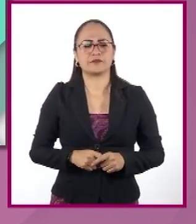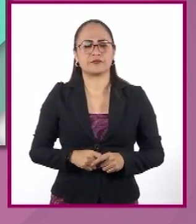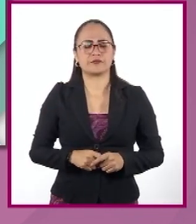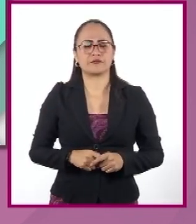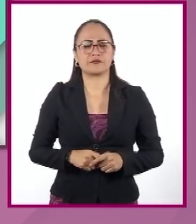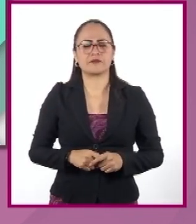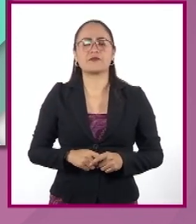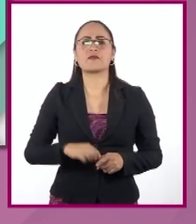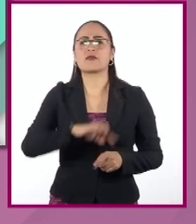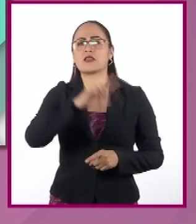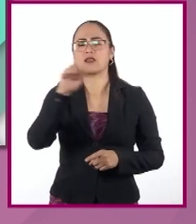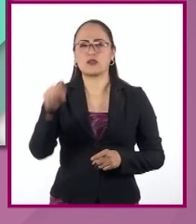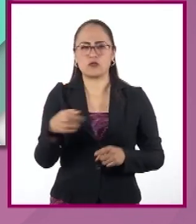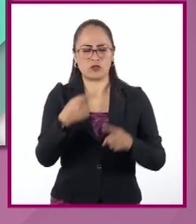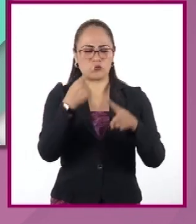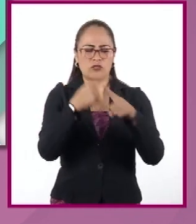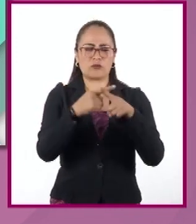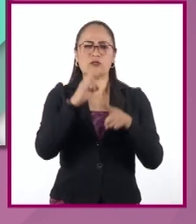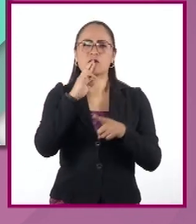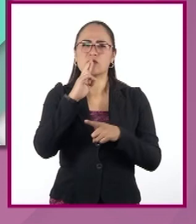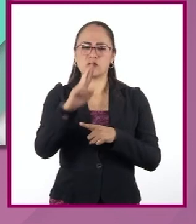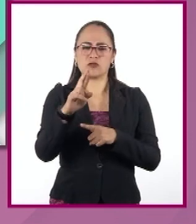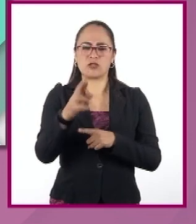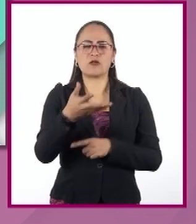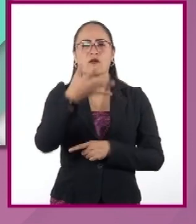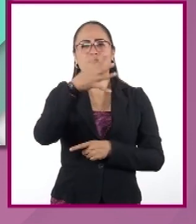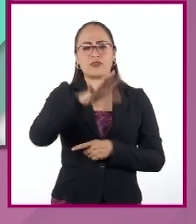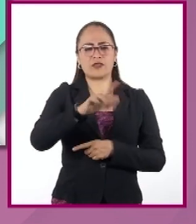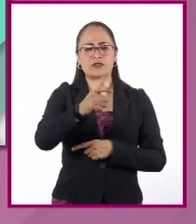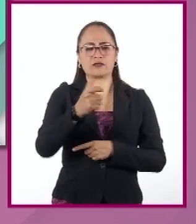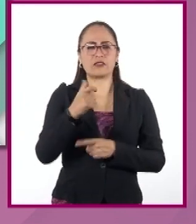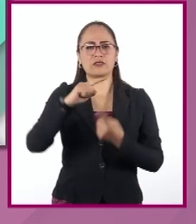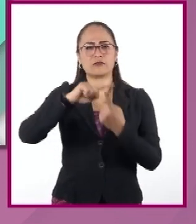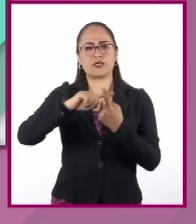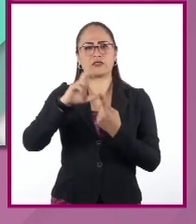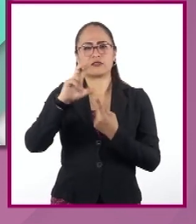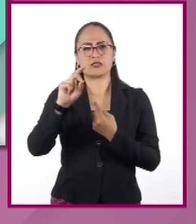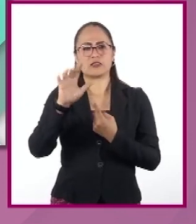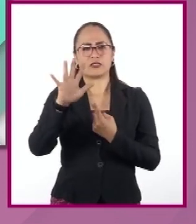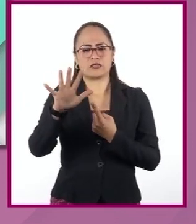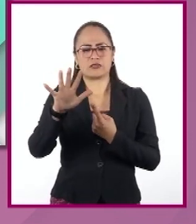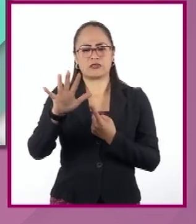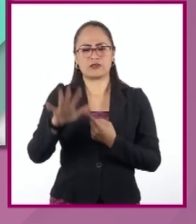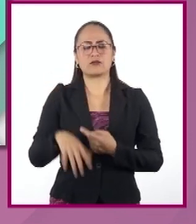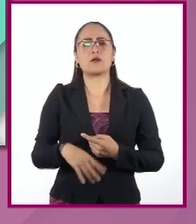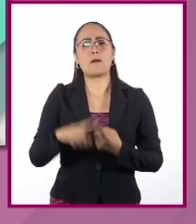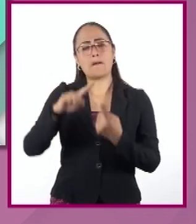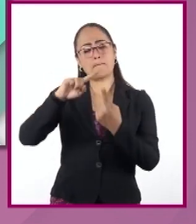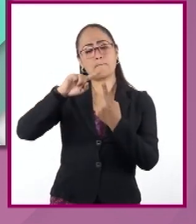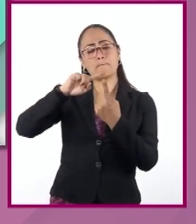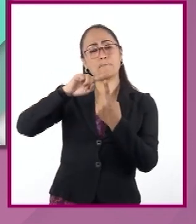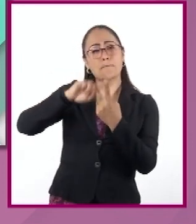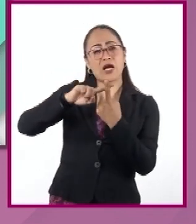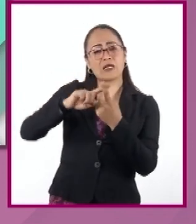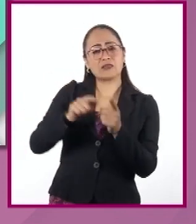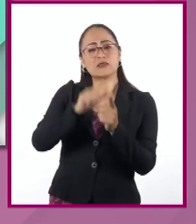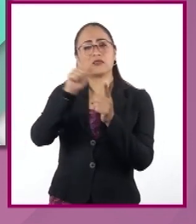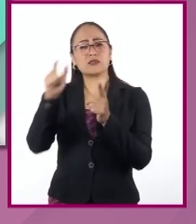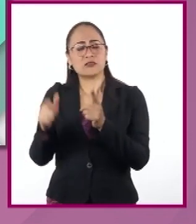la multiplicación se obtiene 10X más 35 y suma el otro número de la ficha del